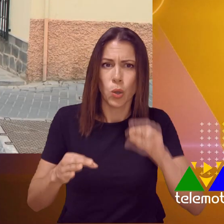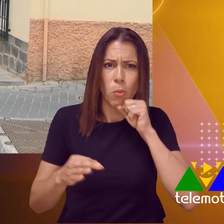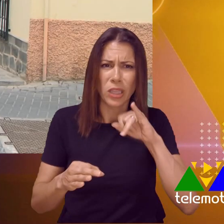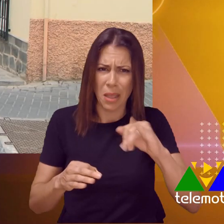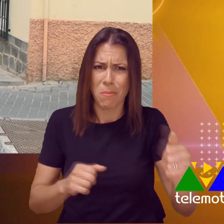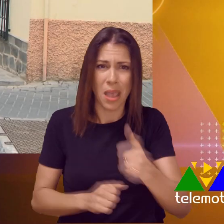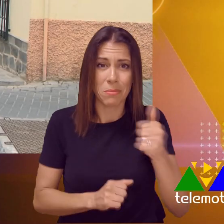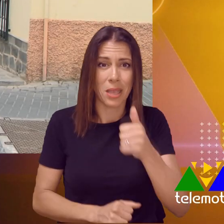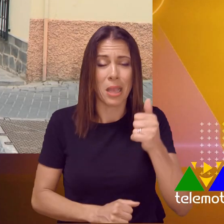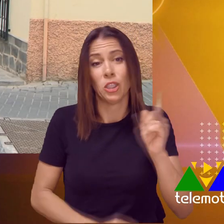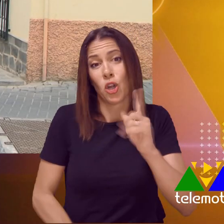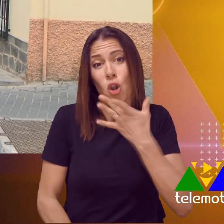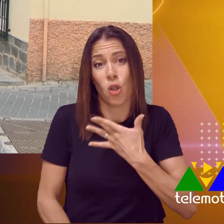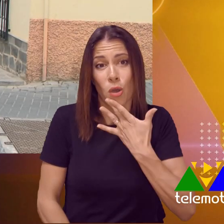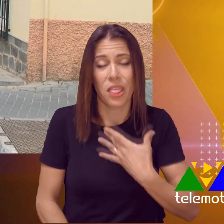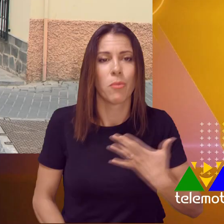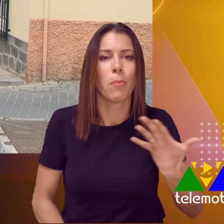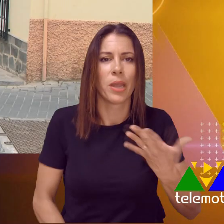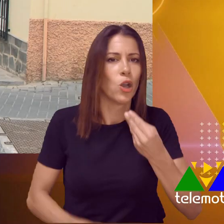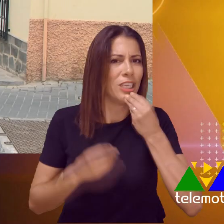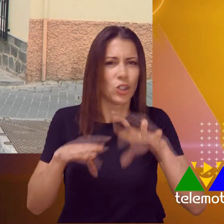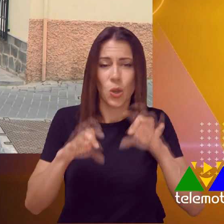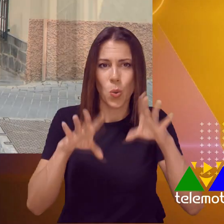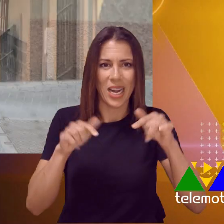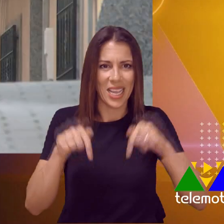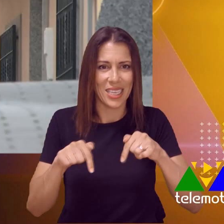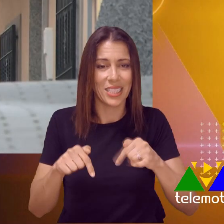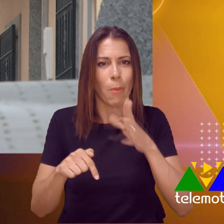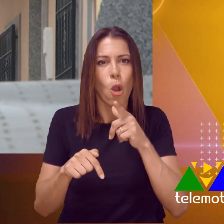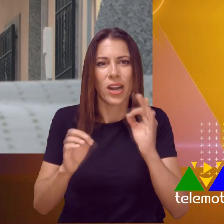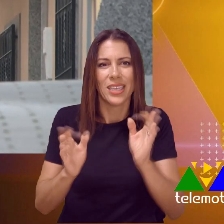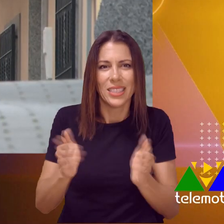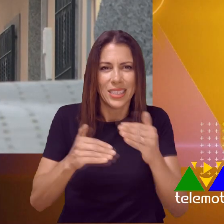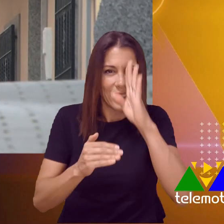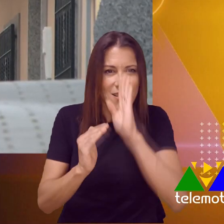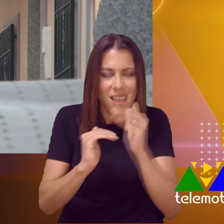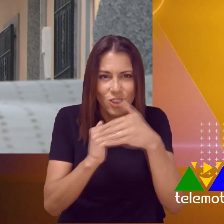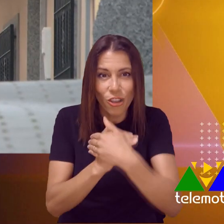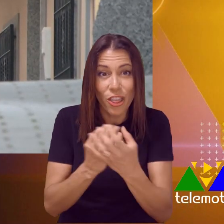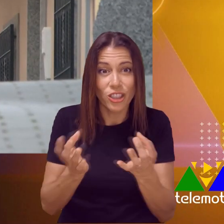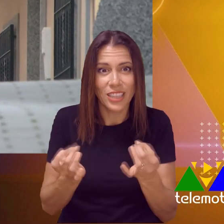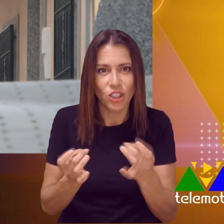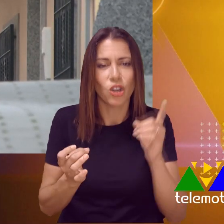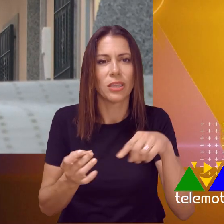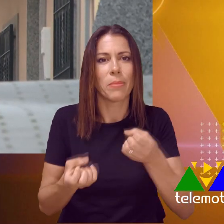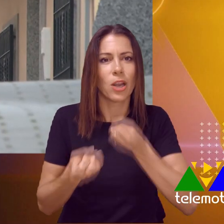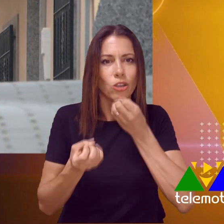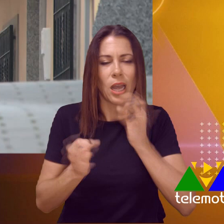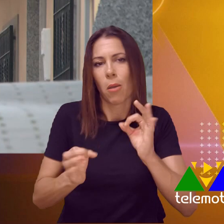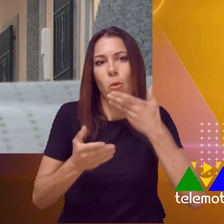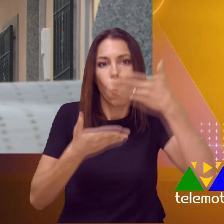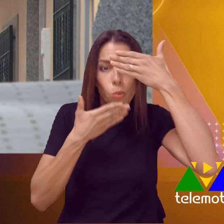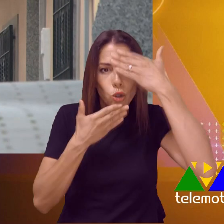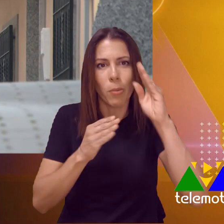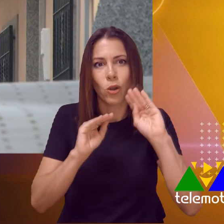Claro. No lo conocemos, pero seguramente historias como esta, de tesoros escondidos, de historias de musulmanes que escondieron sus